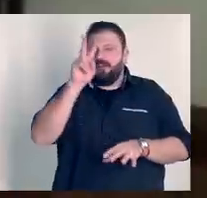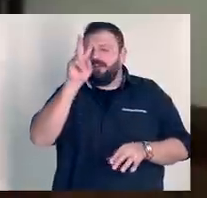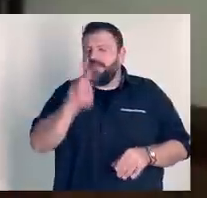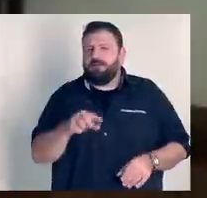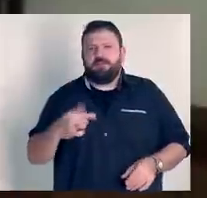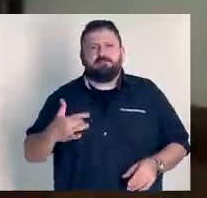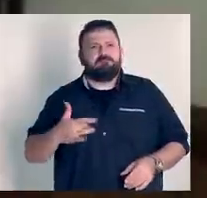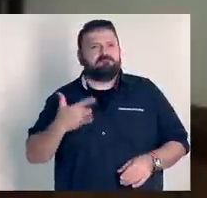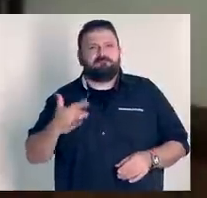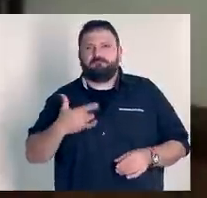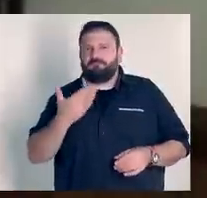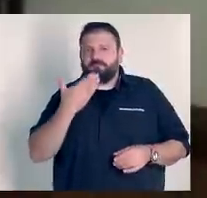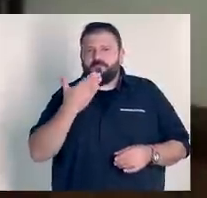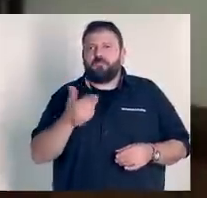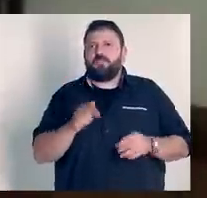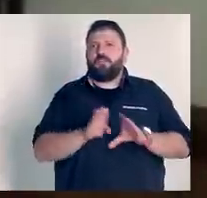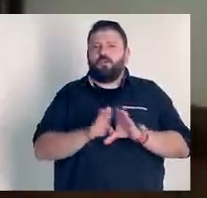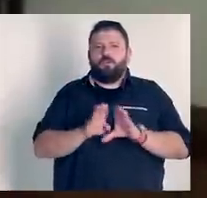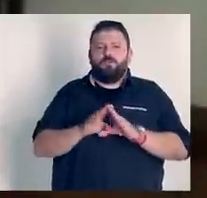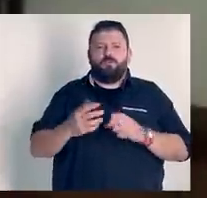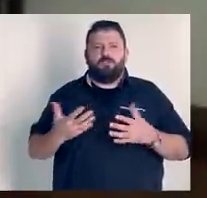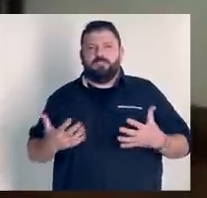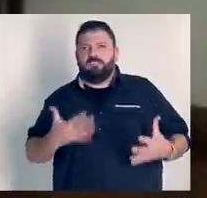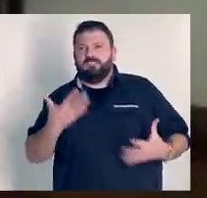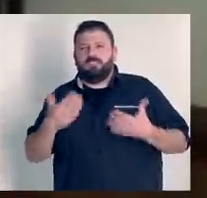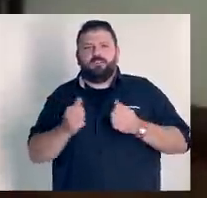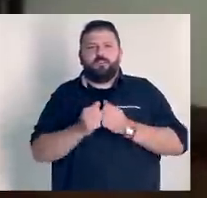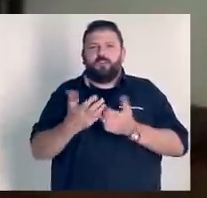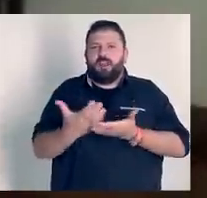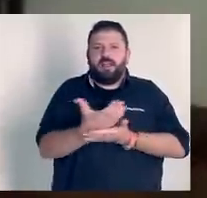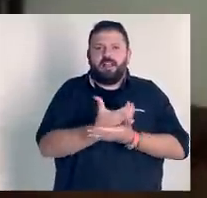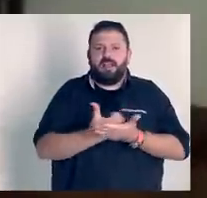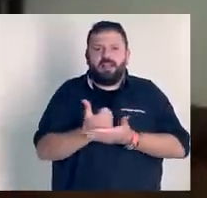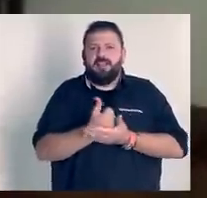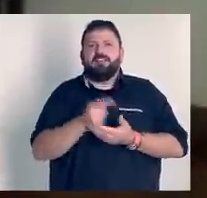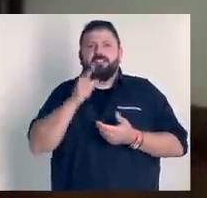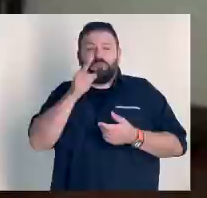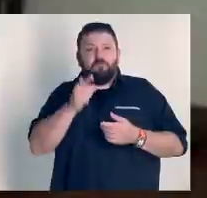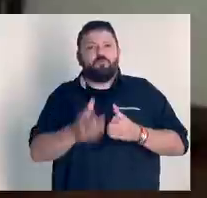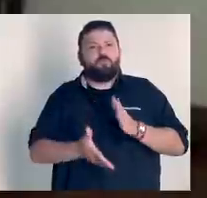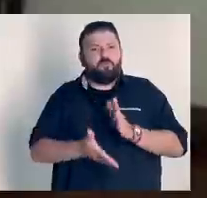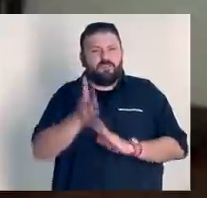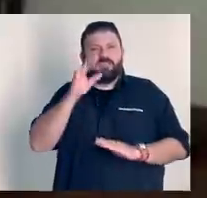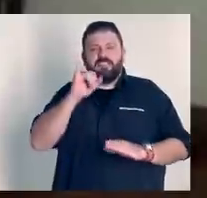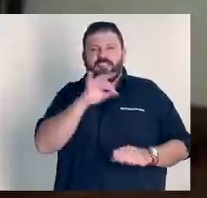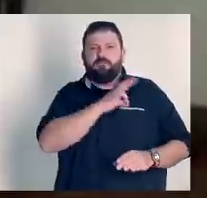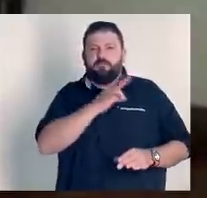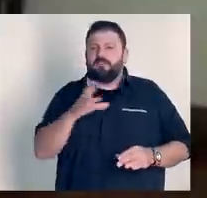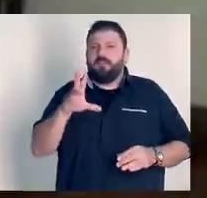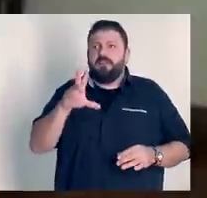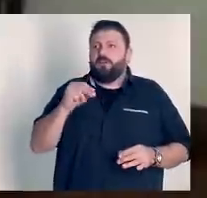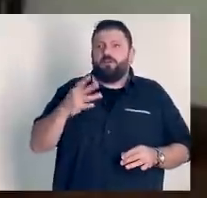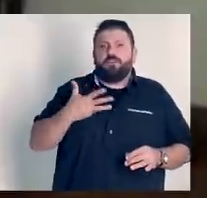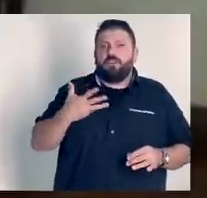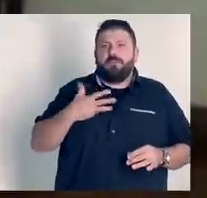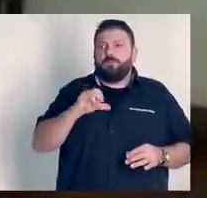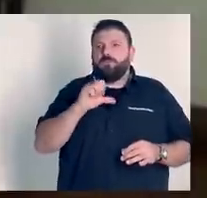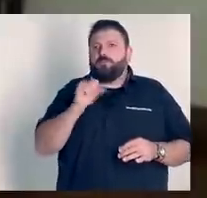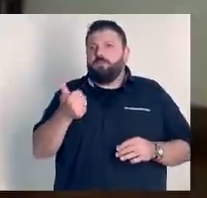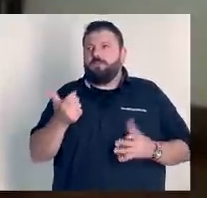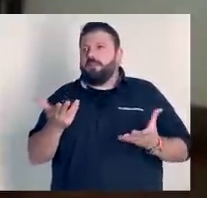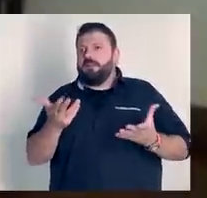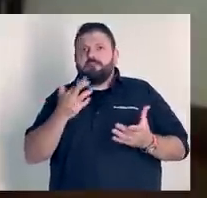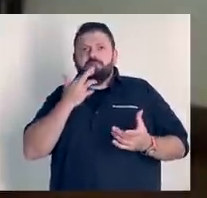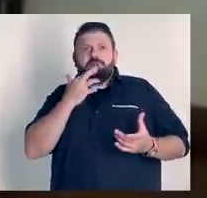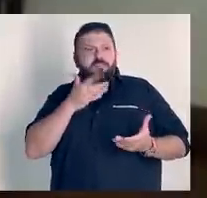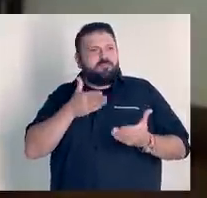de el fracaso no puede ser opción, íbamos con una energía de va a salir porque va a salir. No teníamos otra opción y no nos